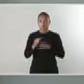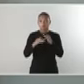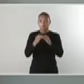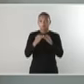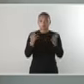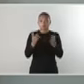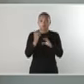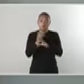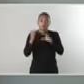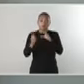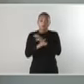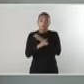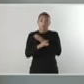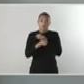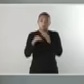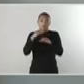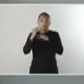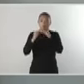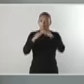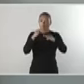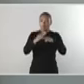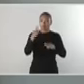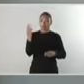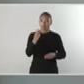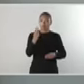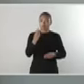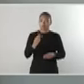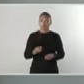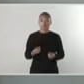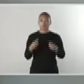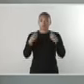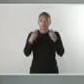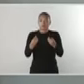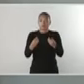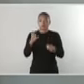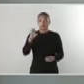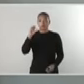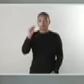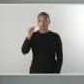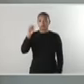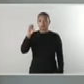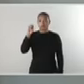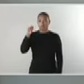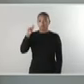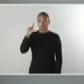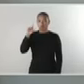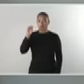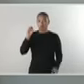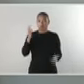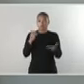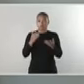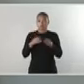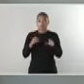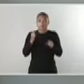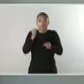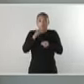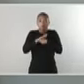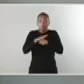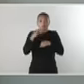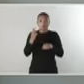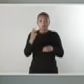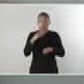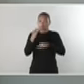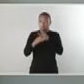que demanda el consumo del mundo daré los estímulos haré las gestiones necesarias y todo el trabajo